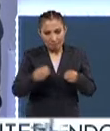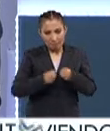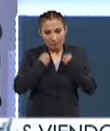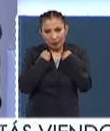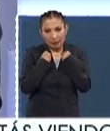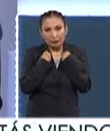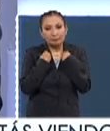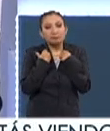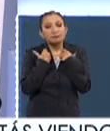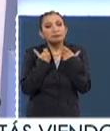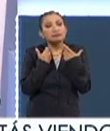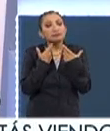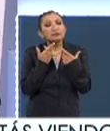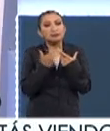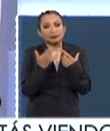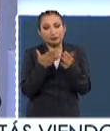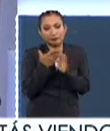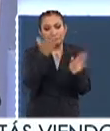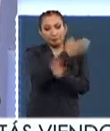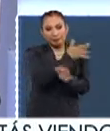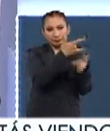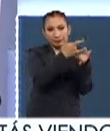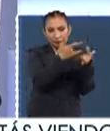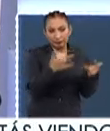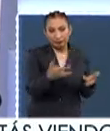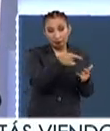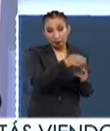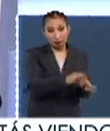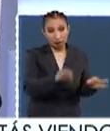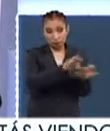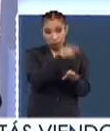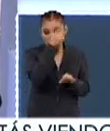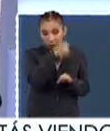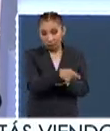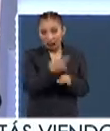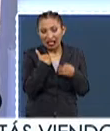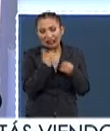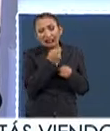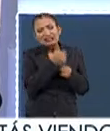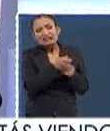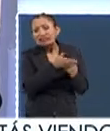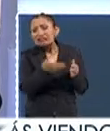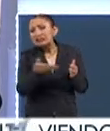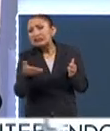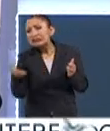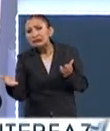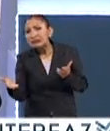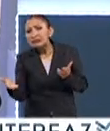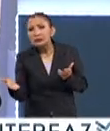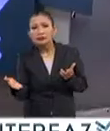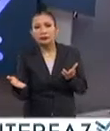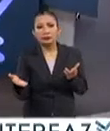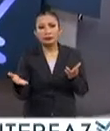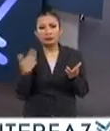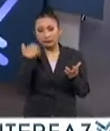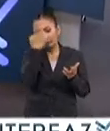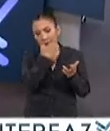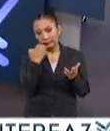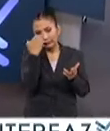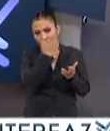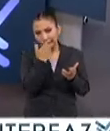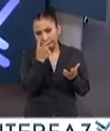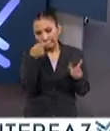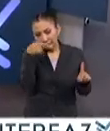vida, el antecedente es fundamental para poder entender y para poder evaluar